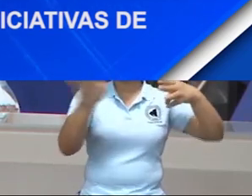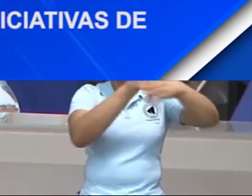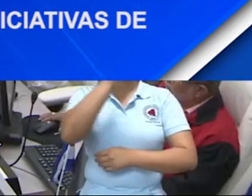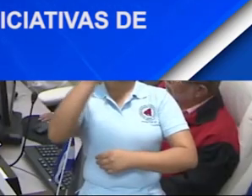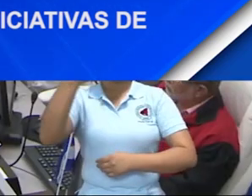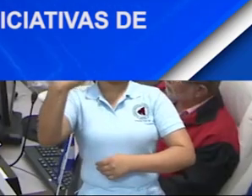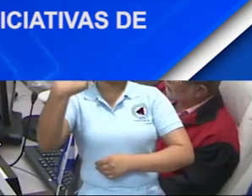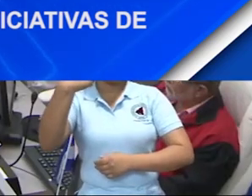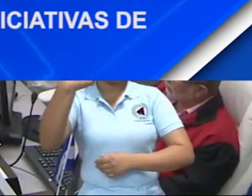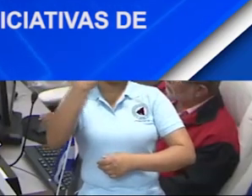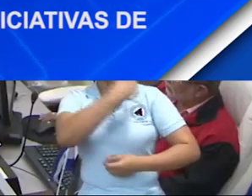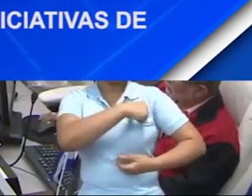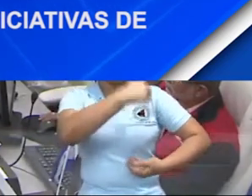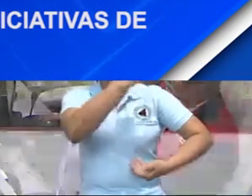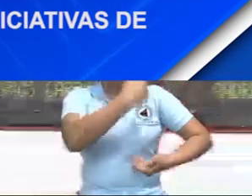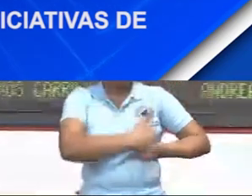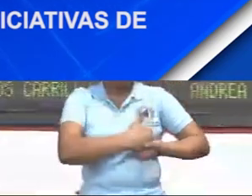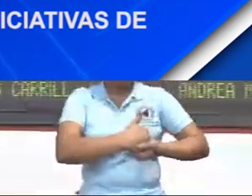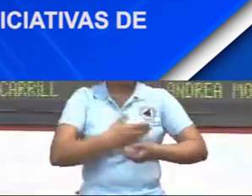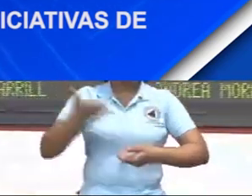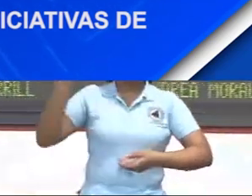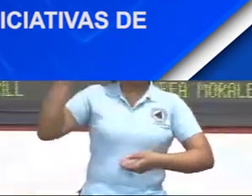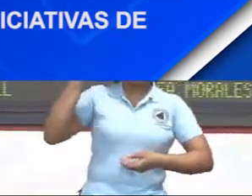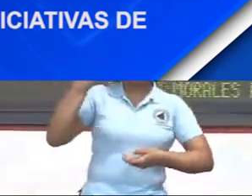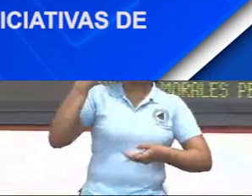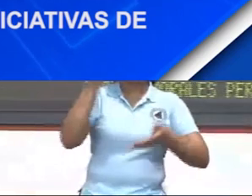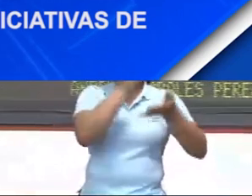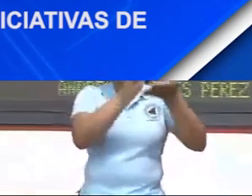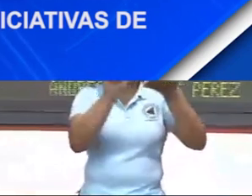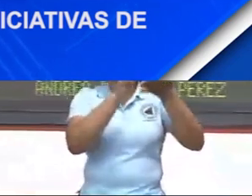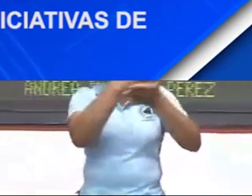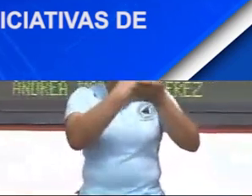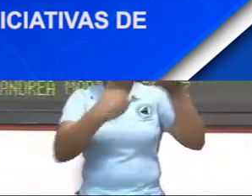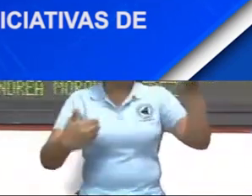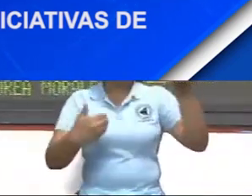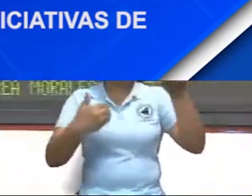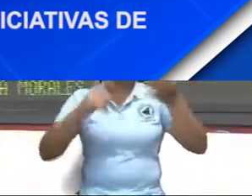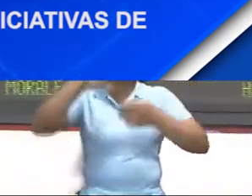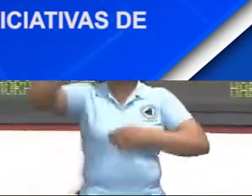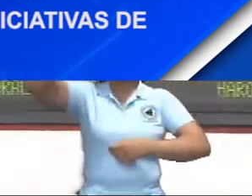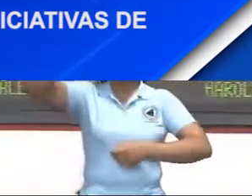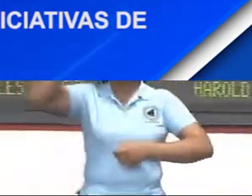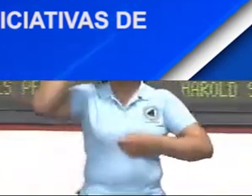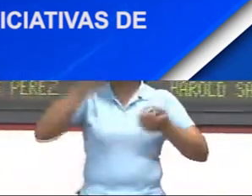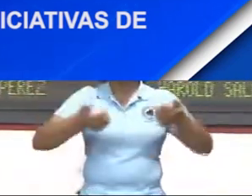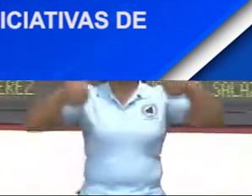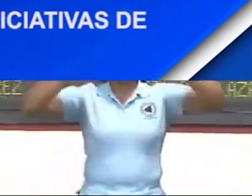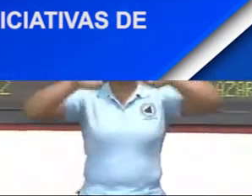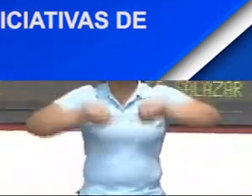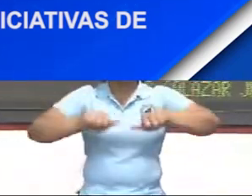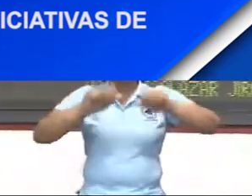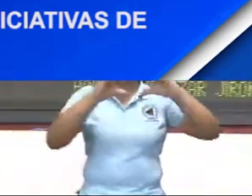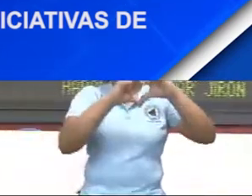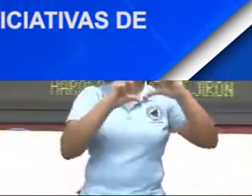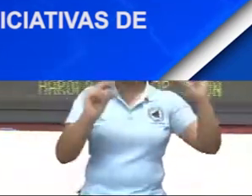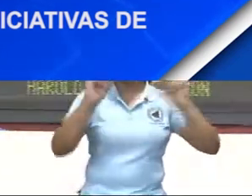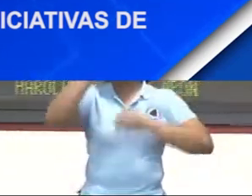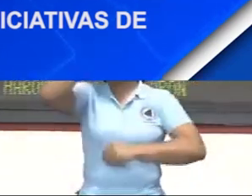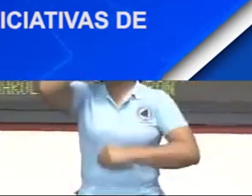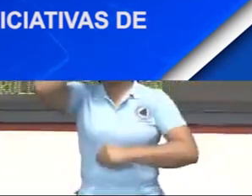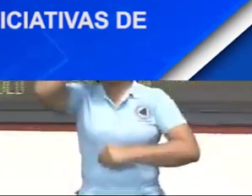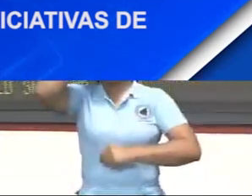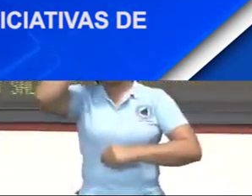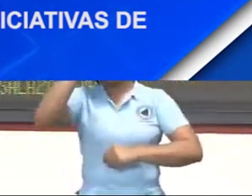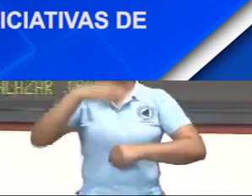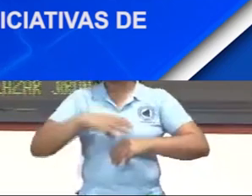radiación ionizante para uso en agricultura, medicina, industria, ciencia, vigilancia ambiental